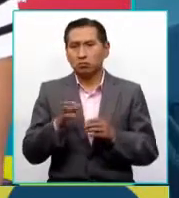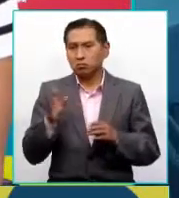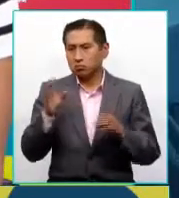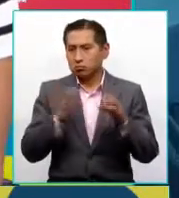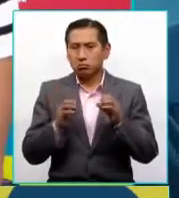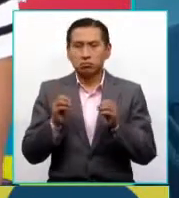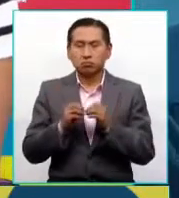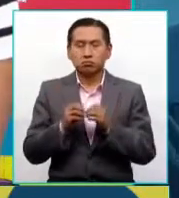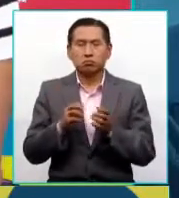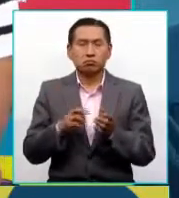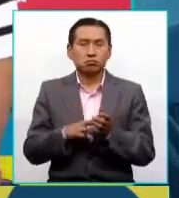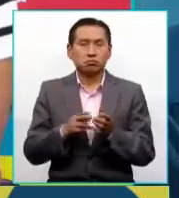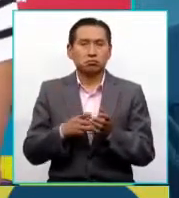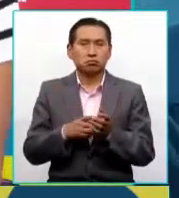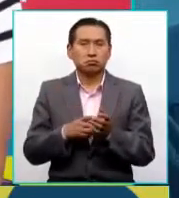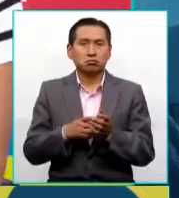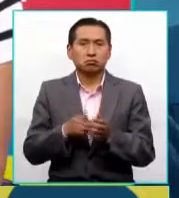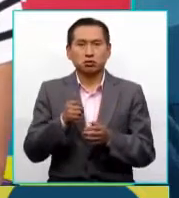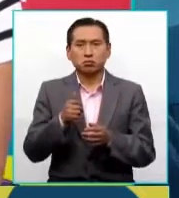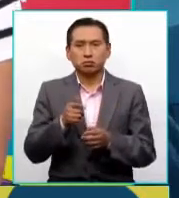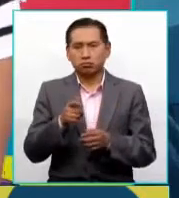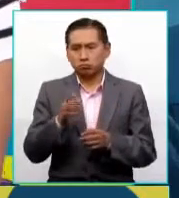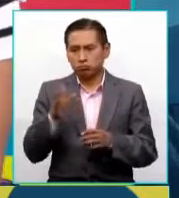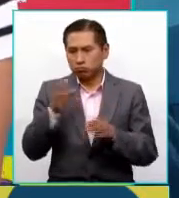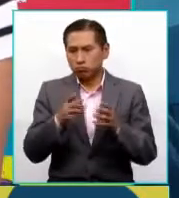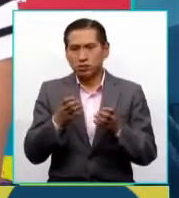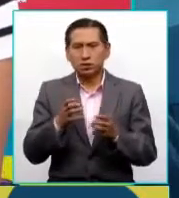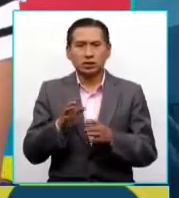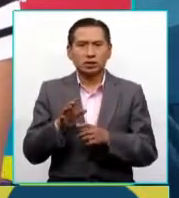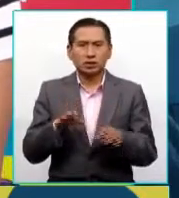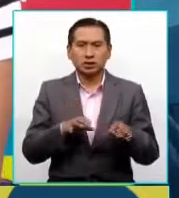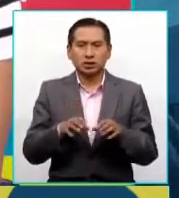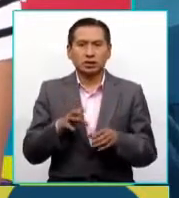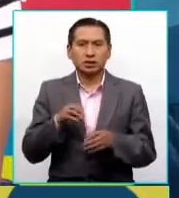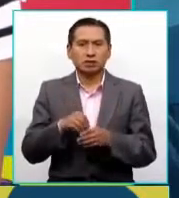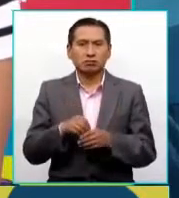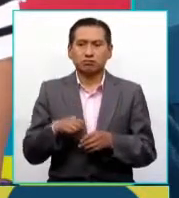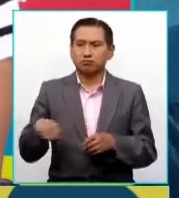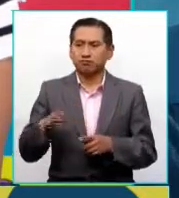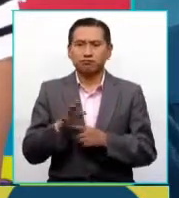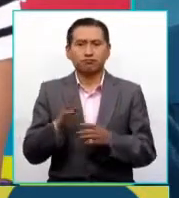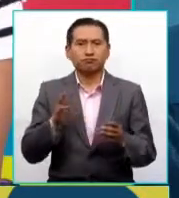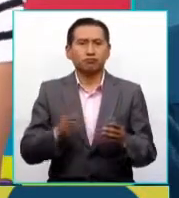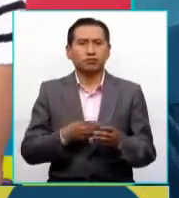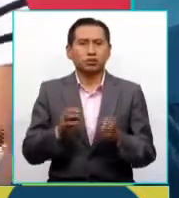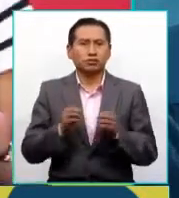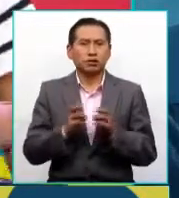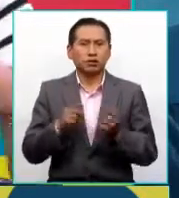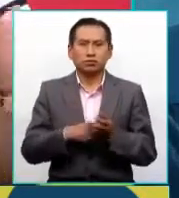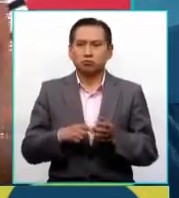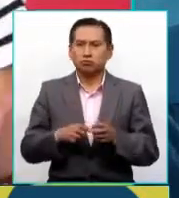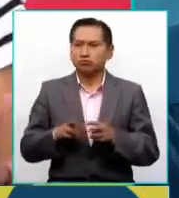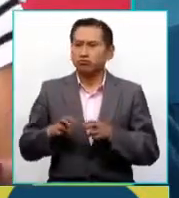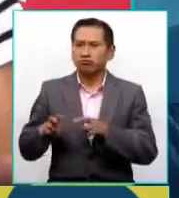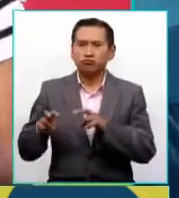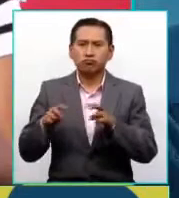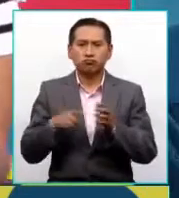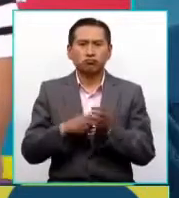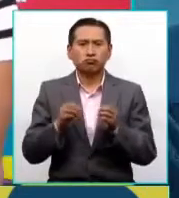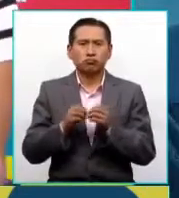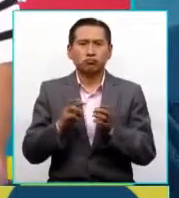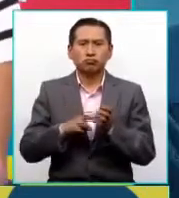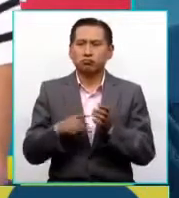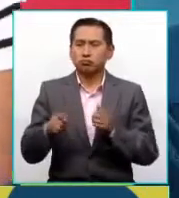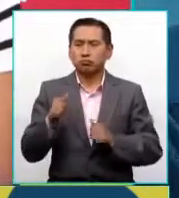una búsqueda muy, muy individual sobre lo que quieres hacer en el escenario a partir de la música, a partir de la exploración también de la puesta en escena,